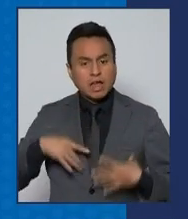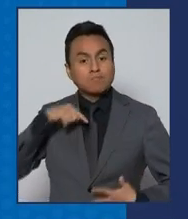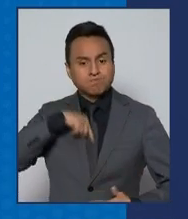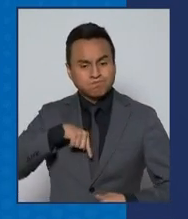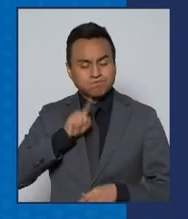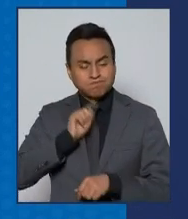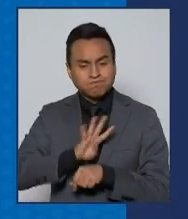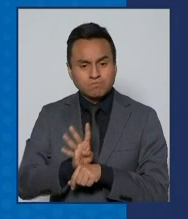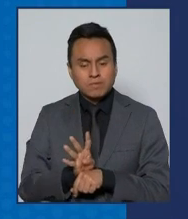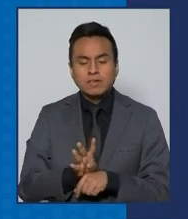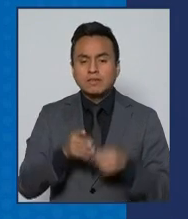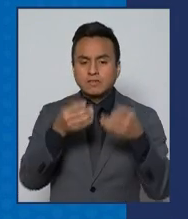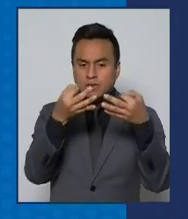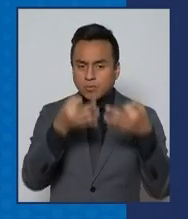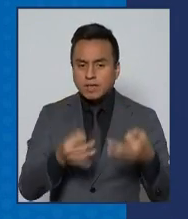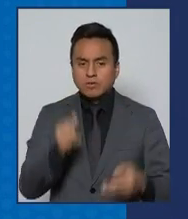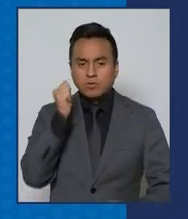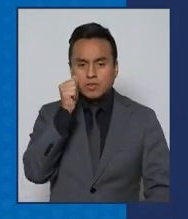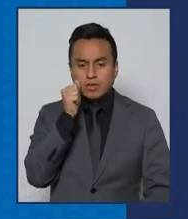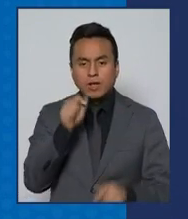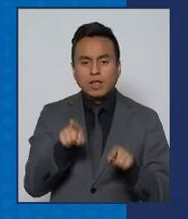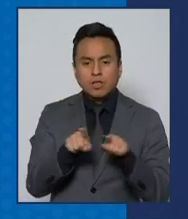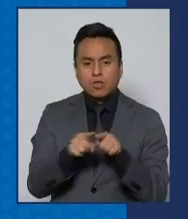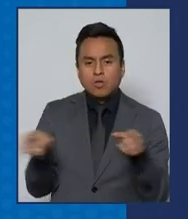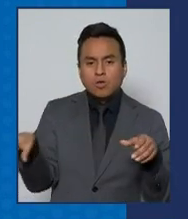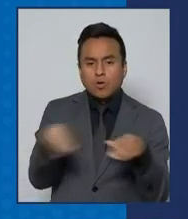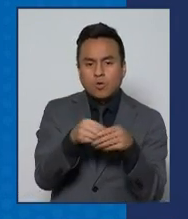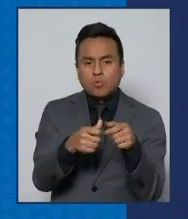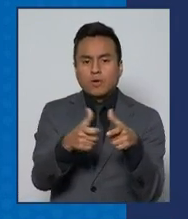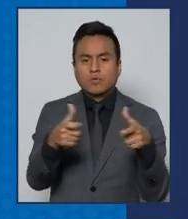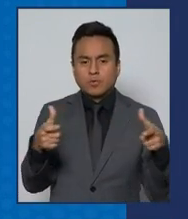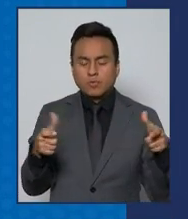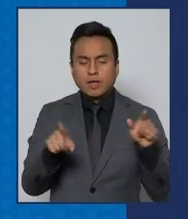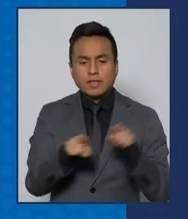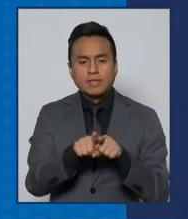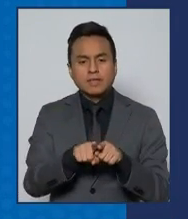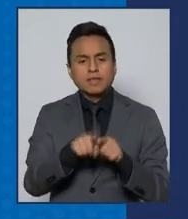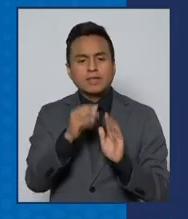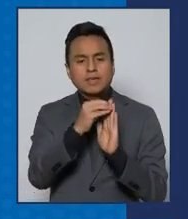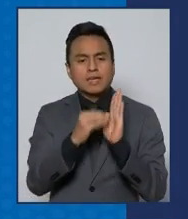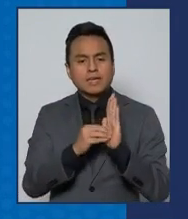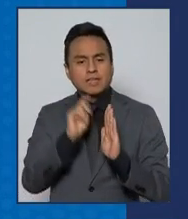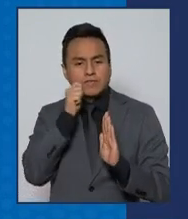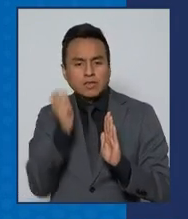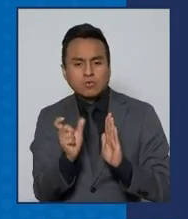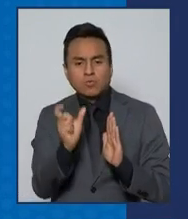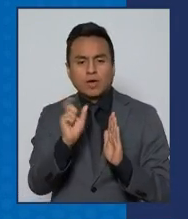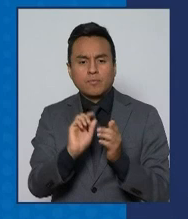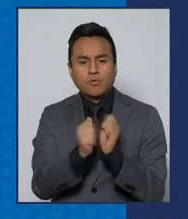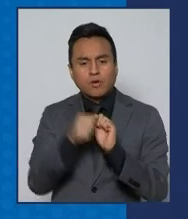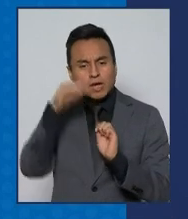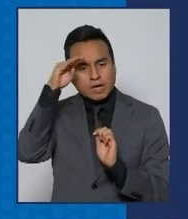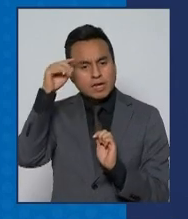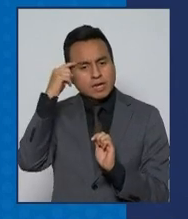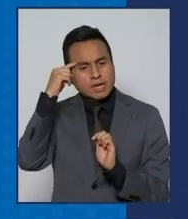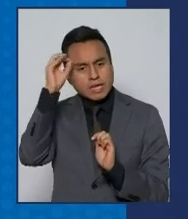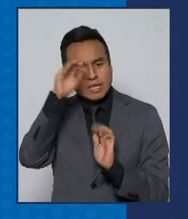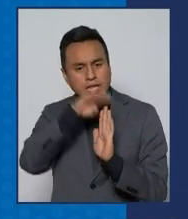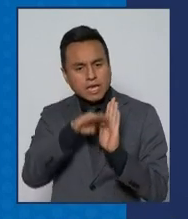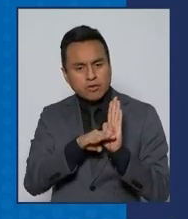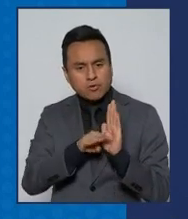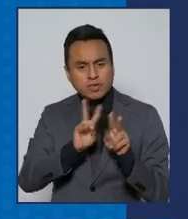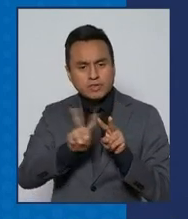cuentan todos los días como casos nuevos, de acuerdo a la definición, al cambio de criterio que adoptamos